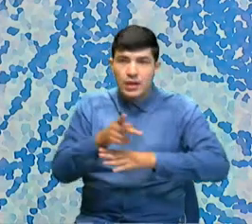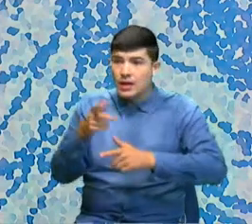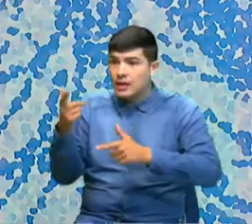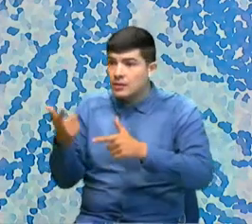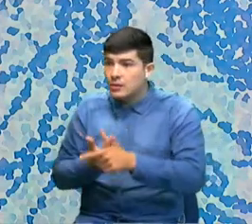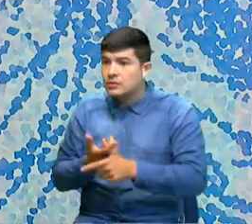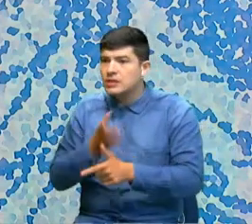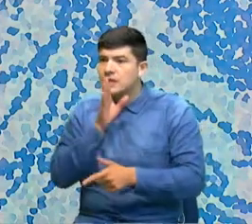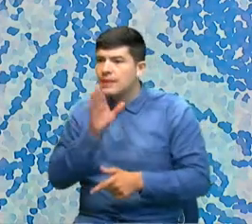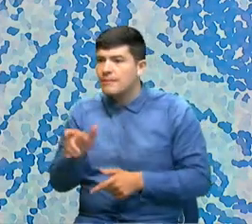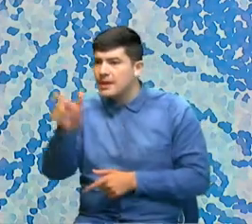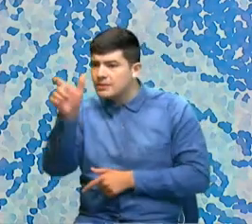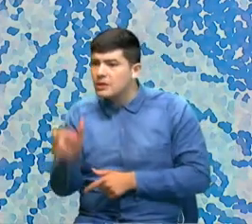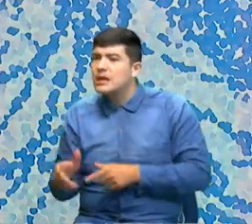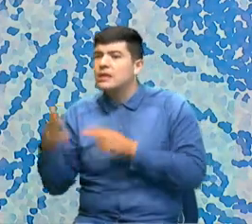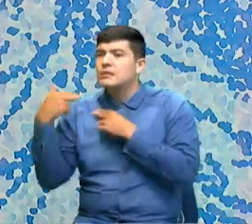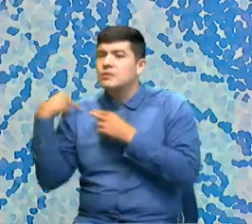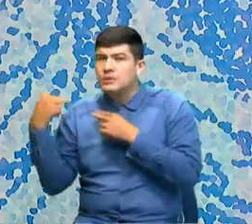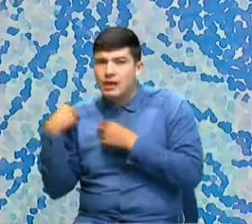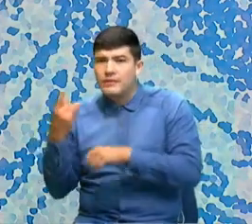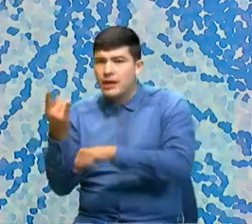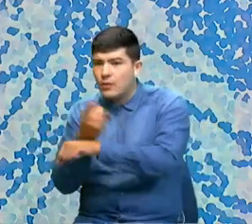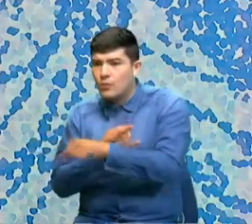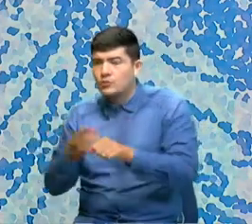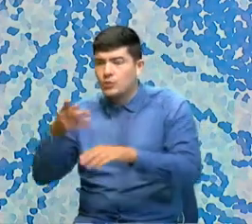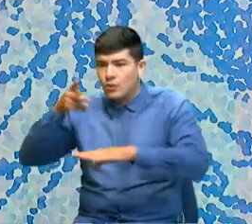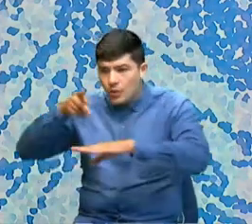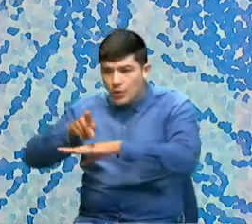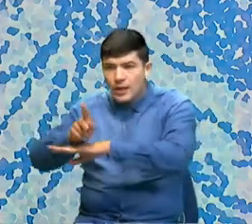de reglamentar el uso de esos parqueaderos es